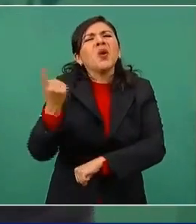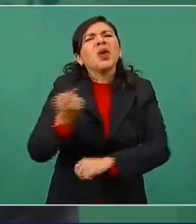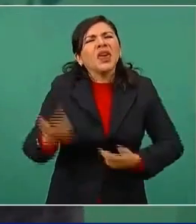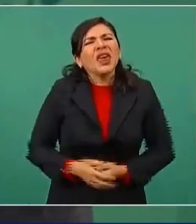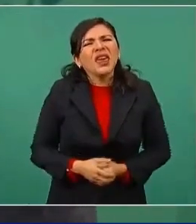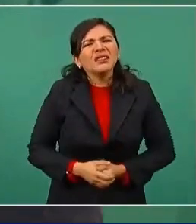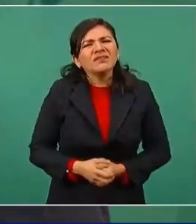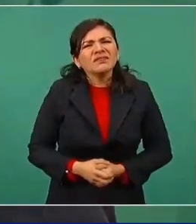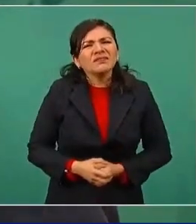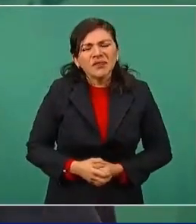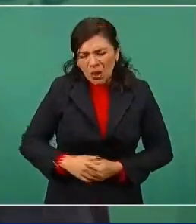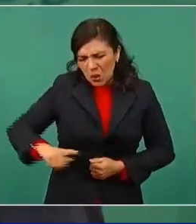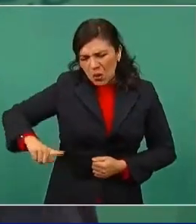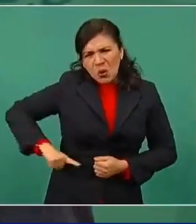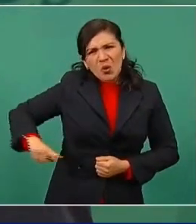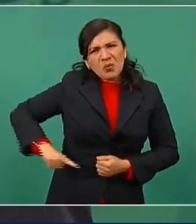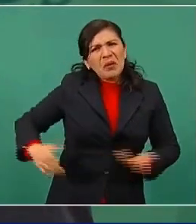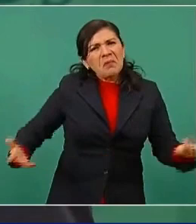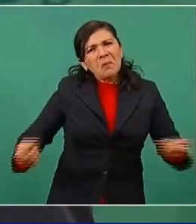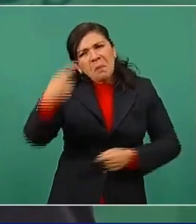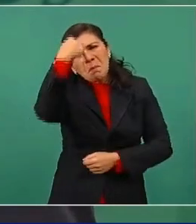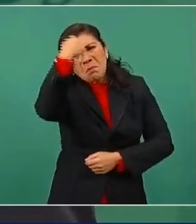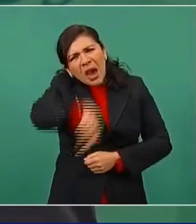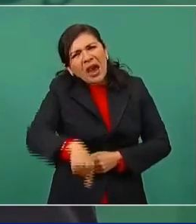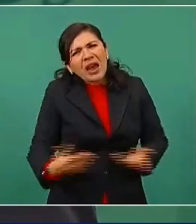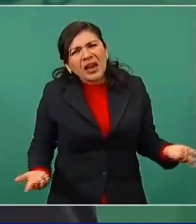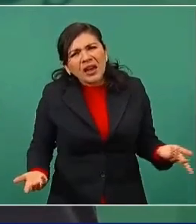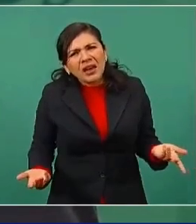¿Qué es el gobierno entonces?